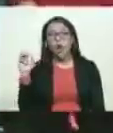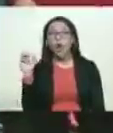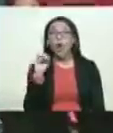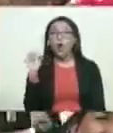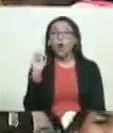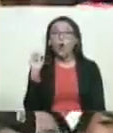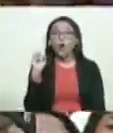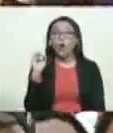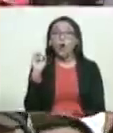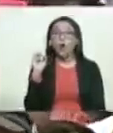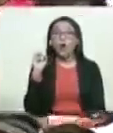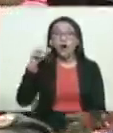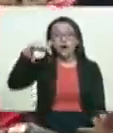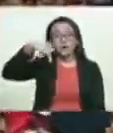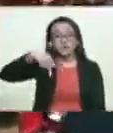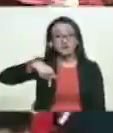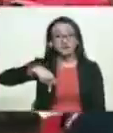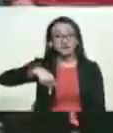fría